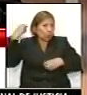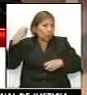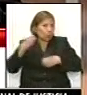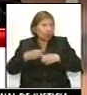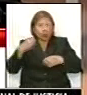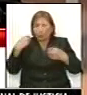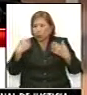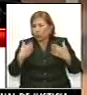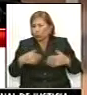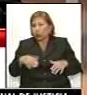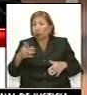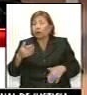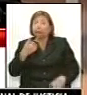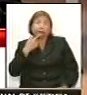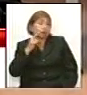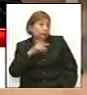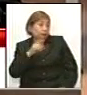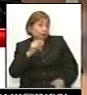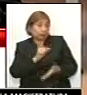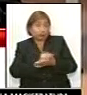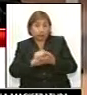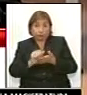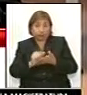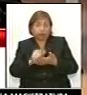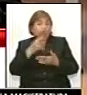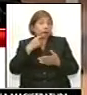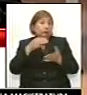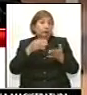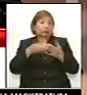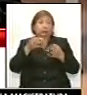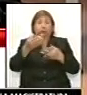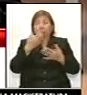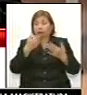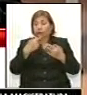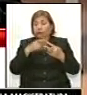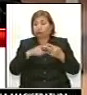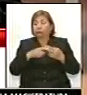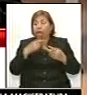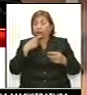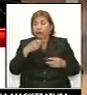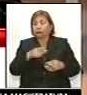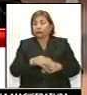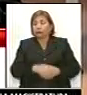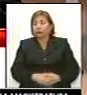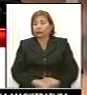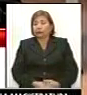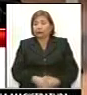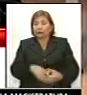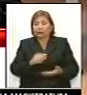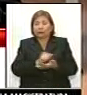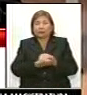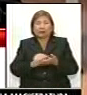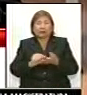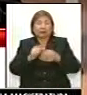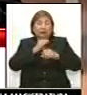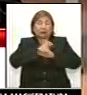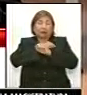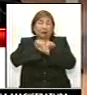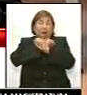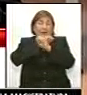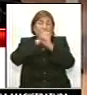fue en ese mes que ocurrió el episodio que nos narró al inicio. Así es, en ese mes, una